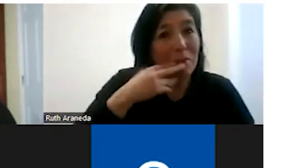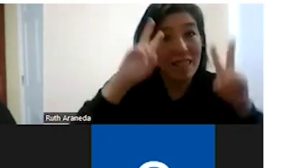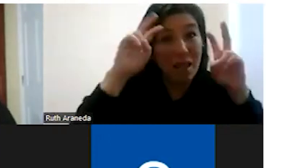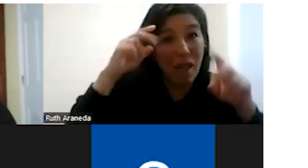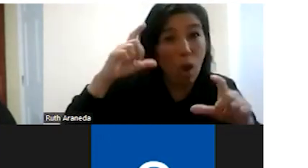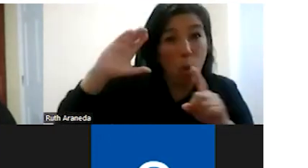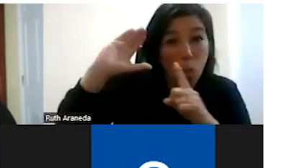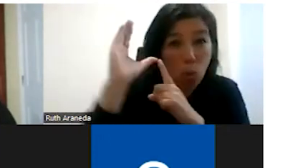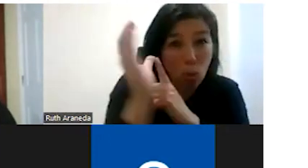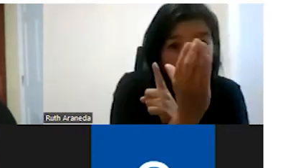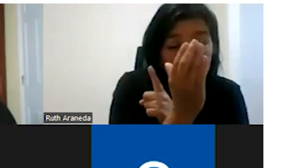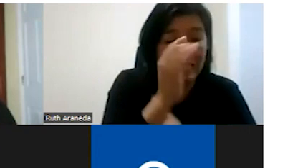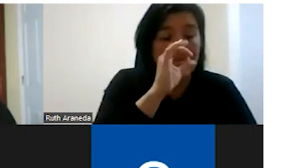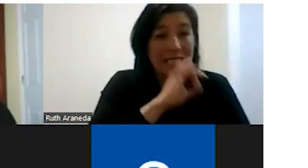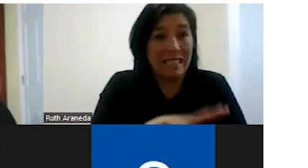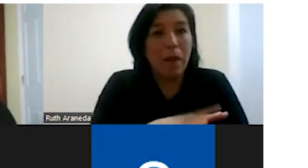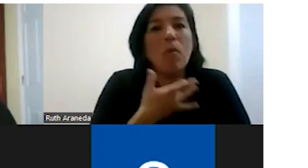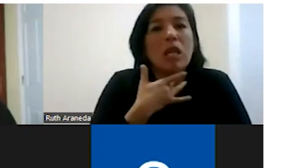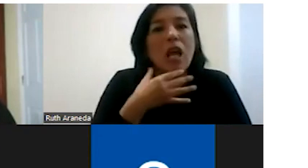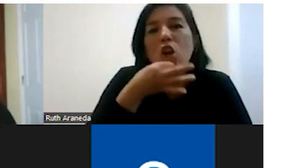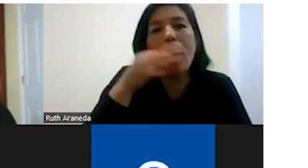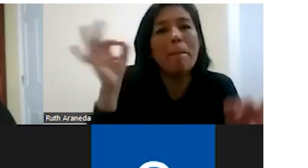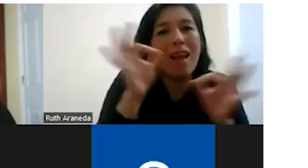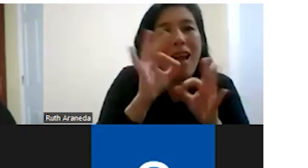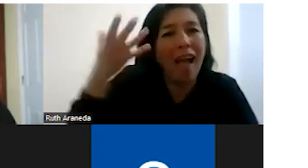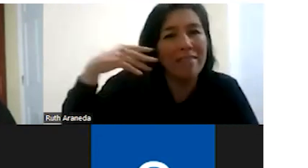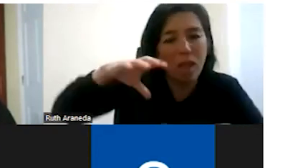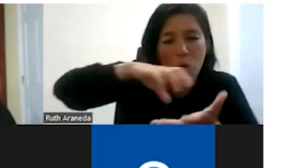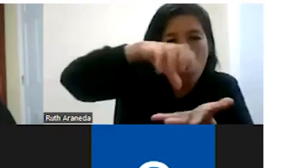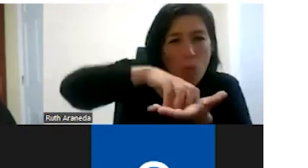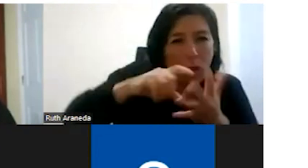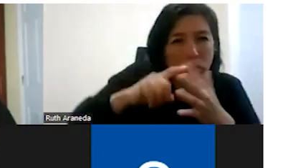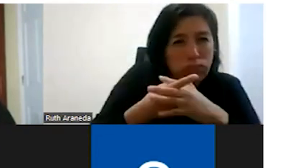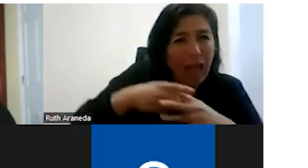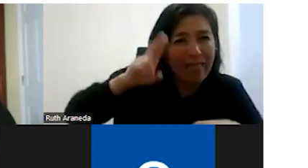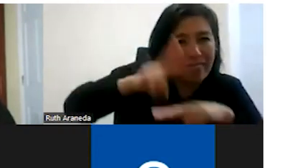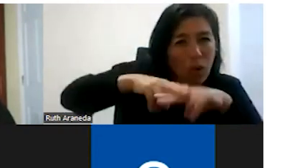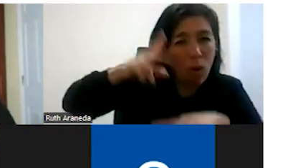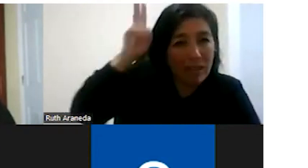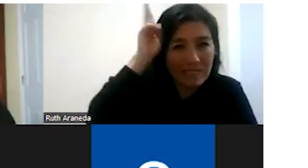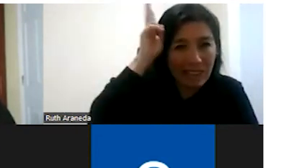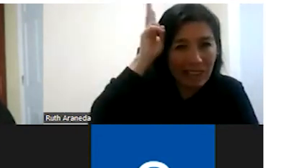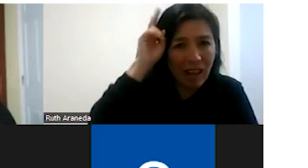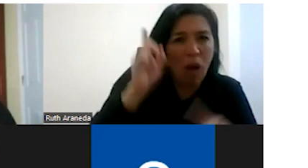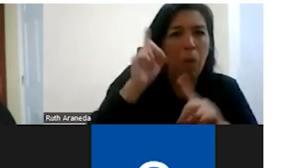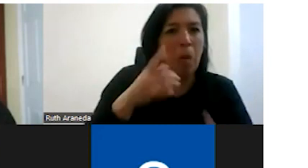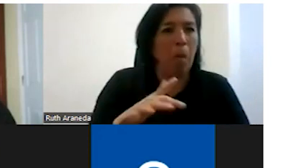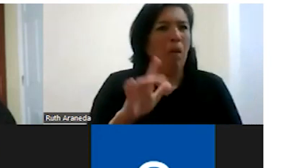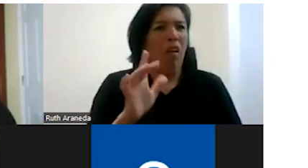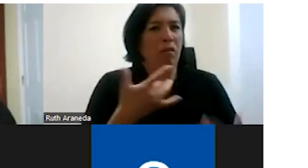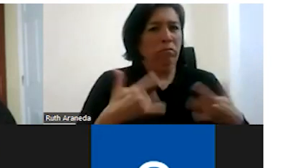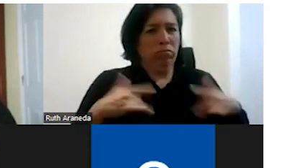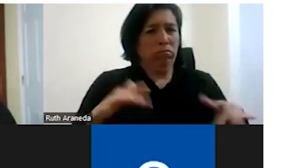patrimonio cultural de este país. Porque no se habla de lo indígena. Es mal visto, y de ahí vienen los prejuicios y la destrucción del patrimonio